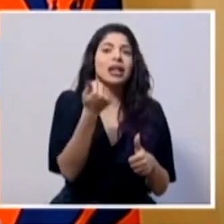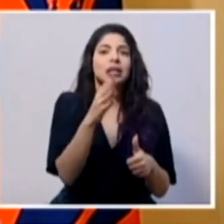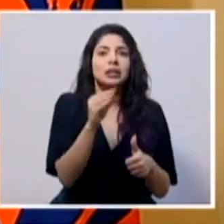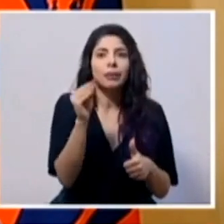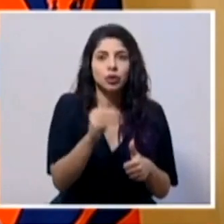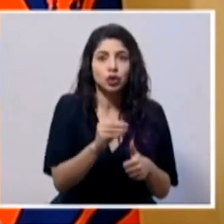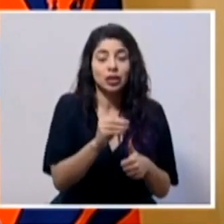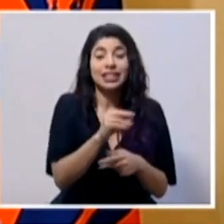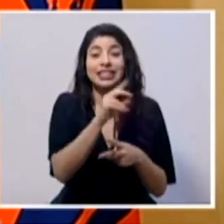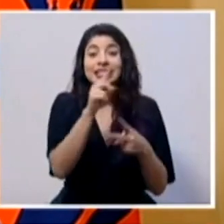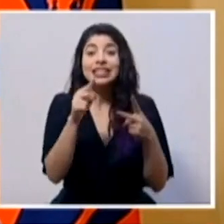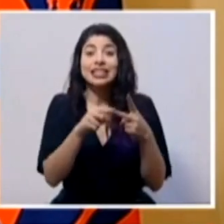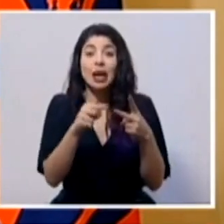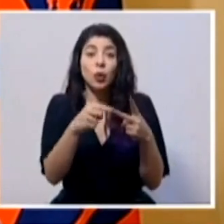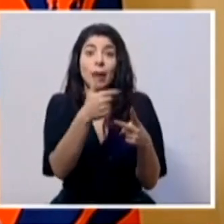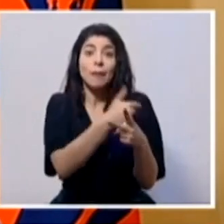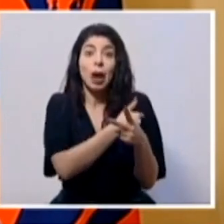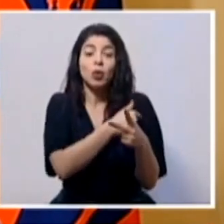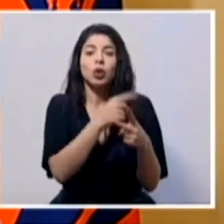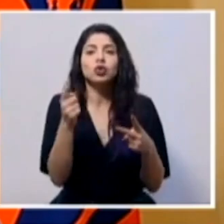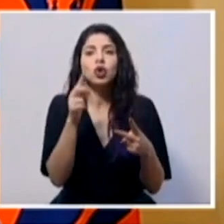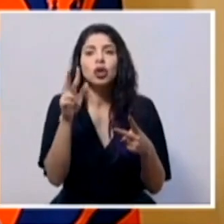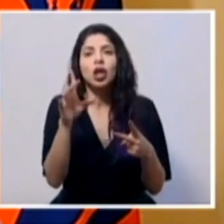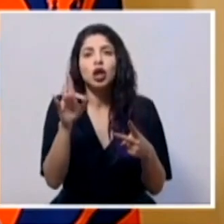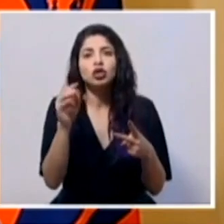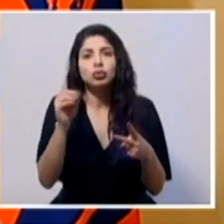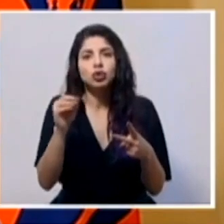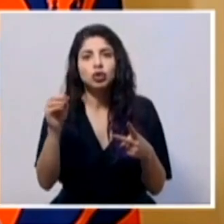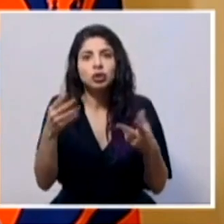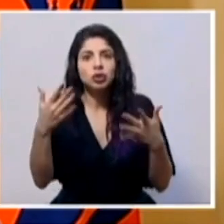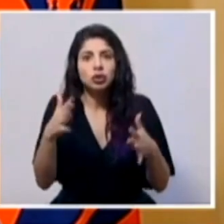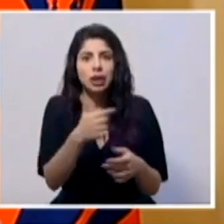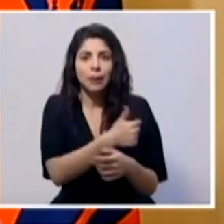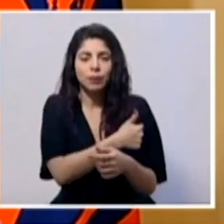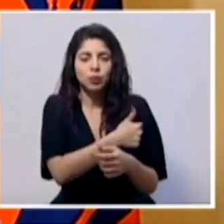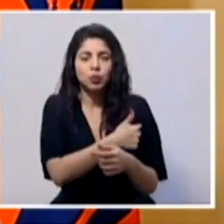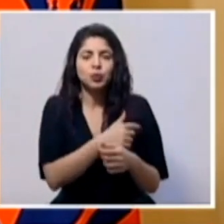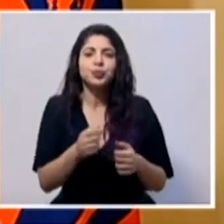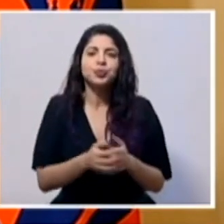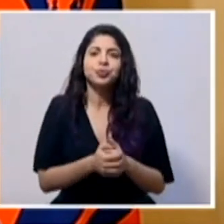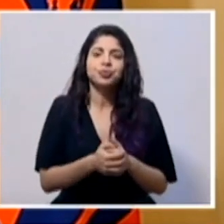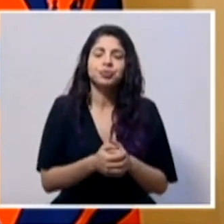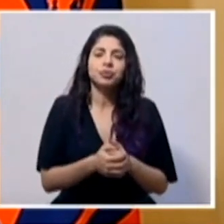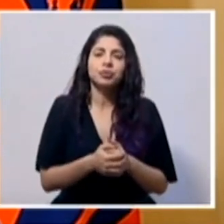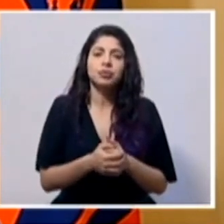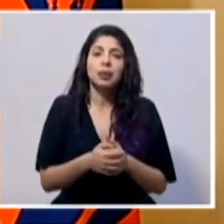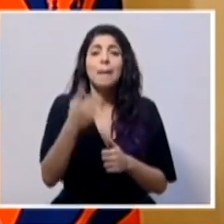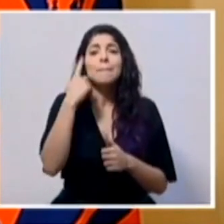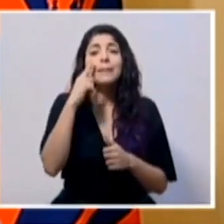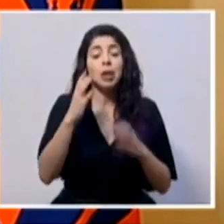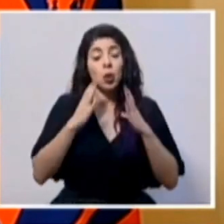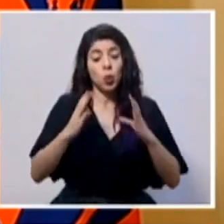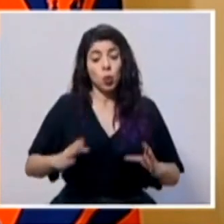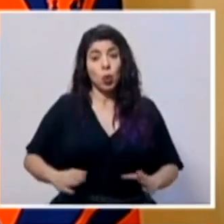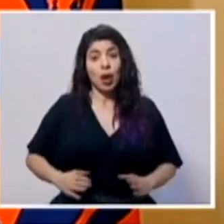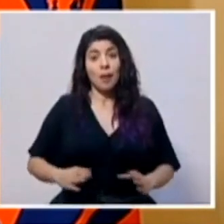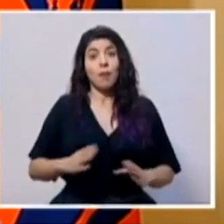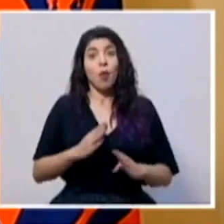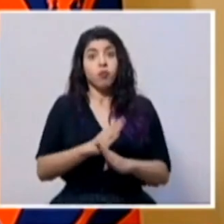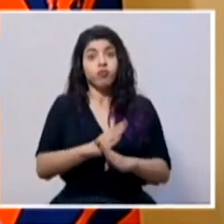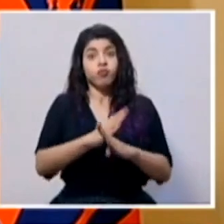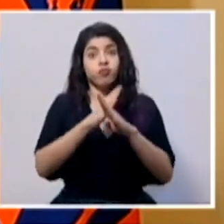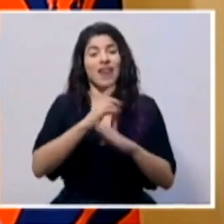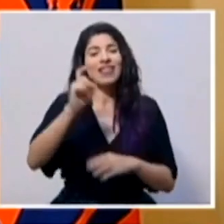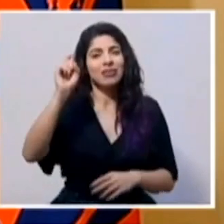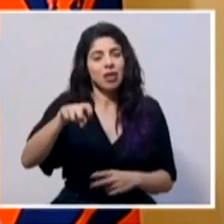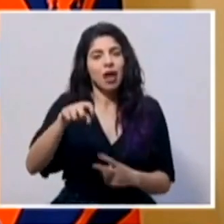15% y la segunda dosis un 38%. Para que la inmunización que brinda la vacuna funcione,